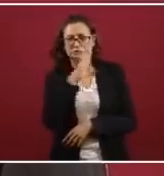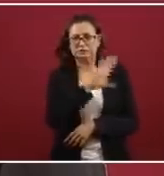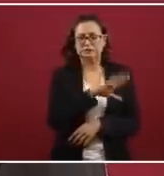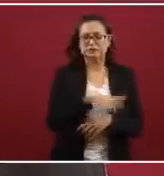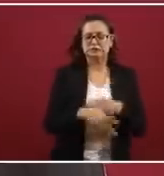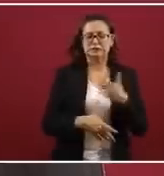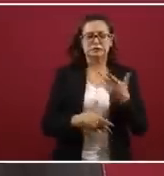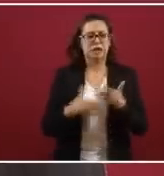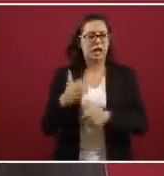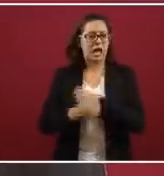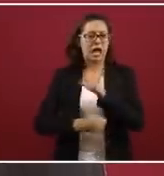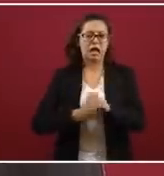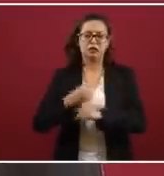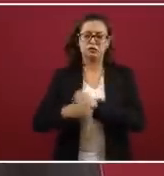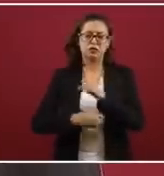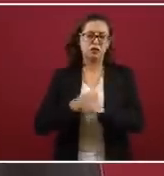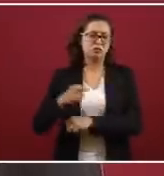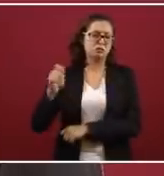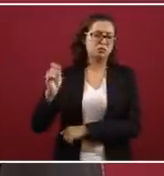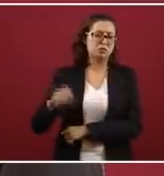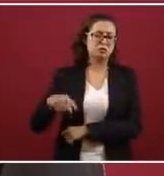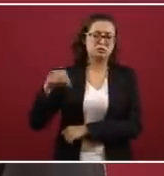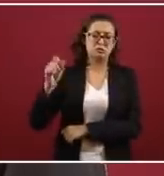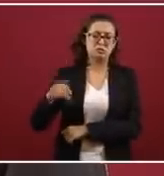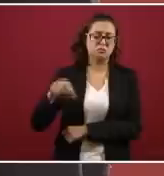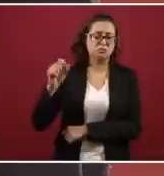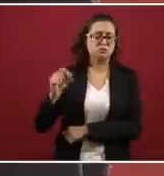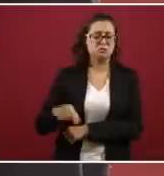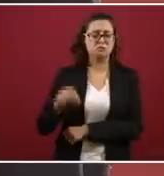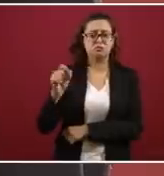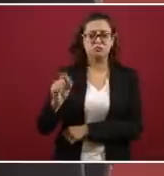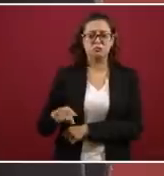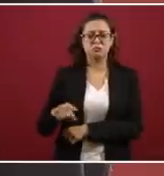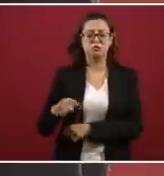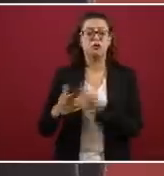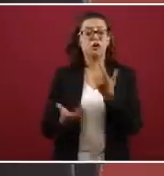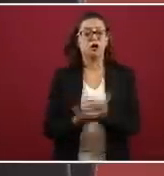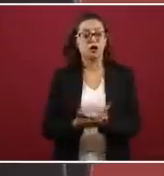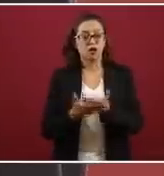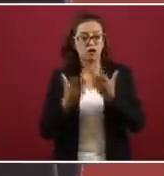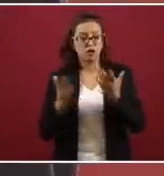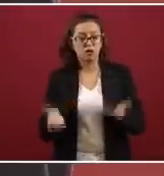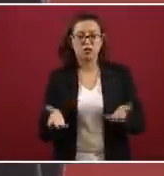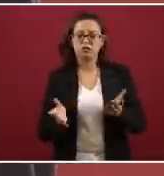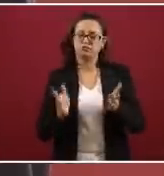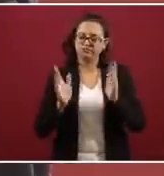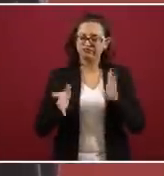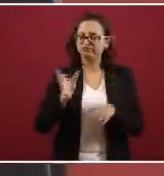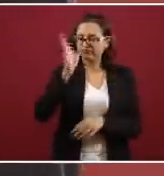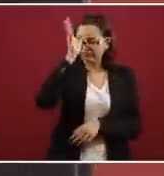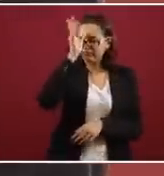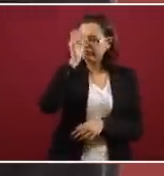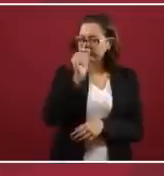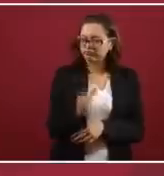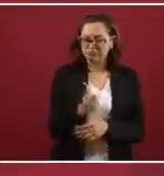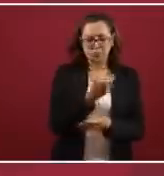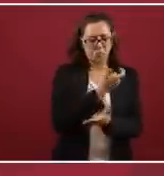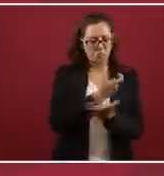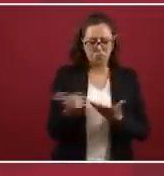tiempo, años, y se acordó apoyar a los